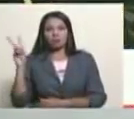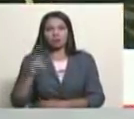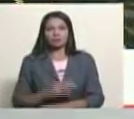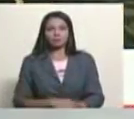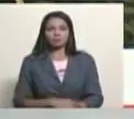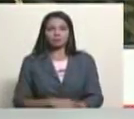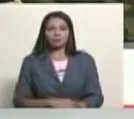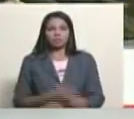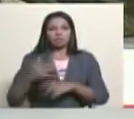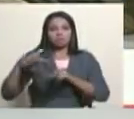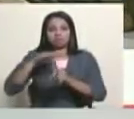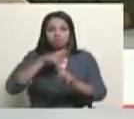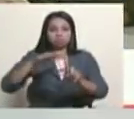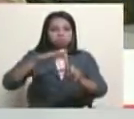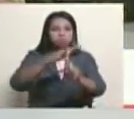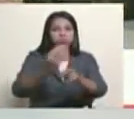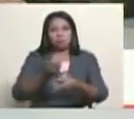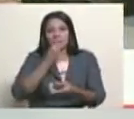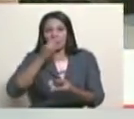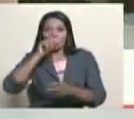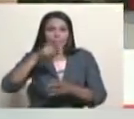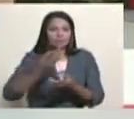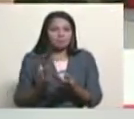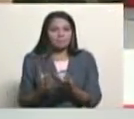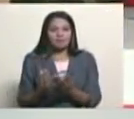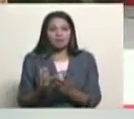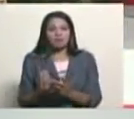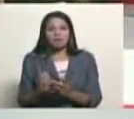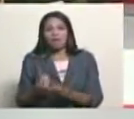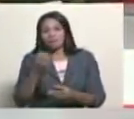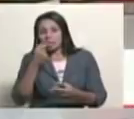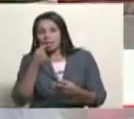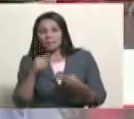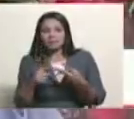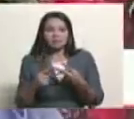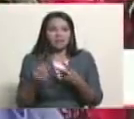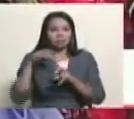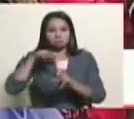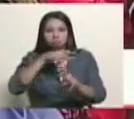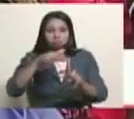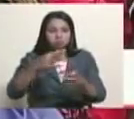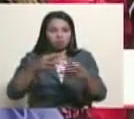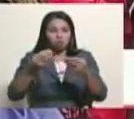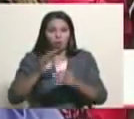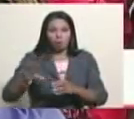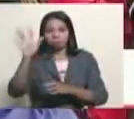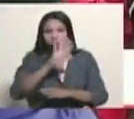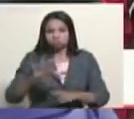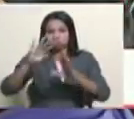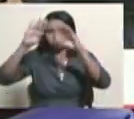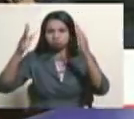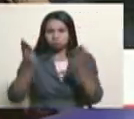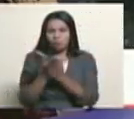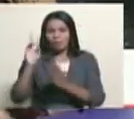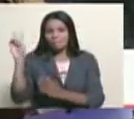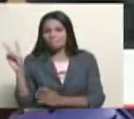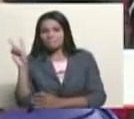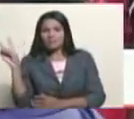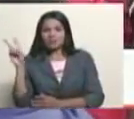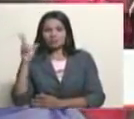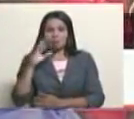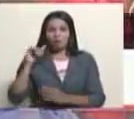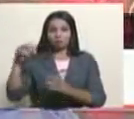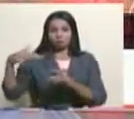La persecución al alimento, la persecución a las medicinas, la persecución a un país entero, la tortura al